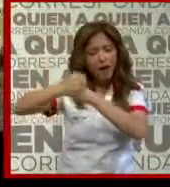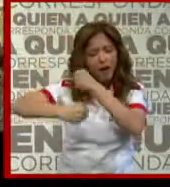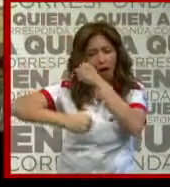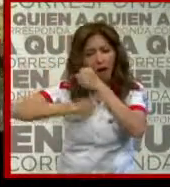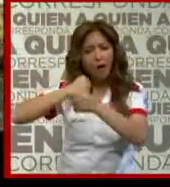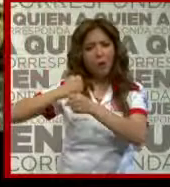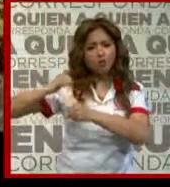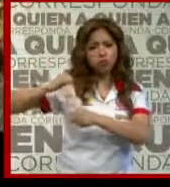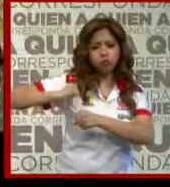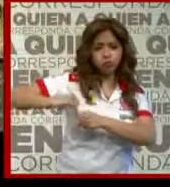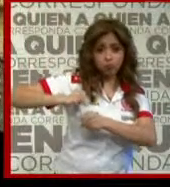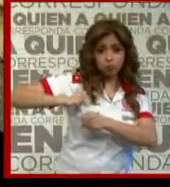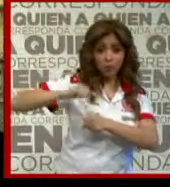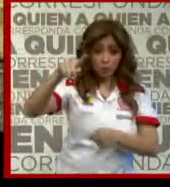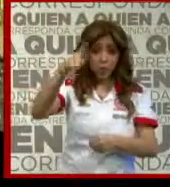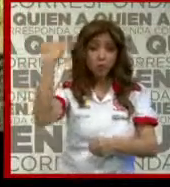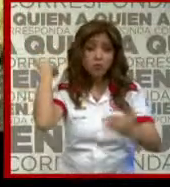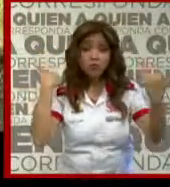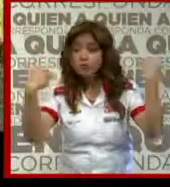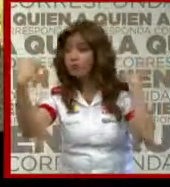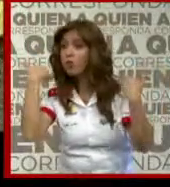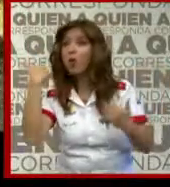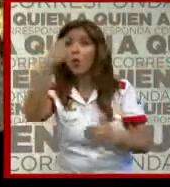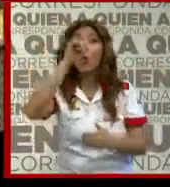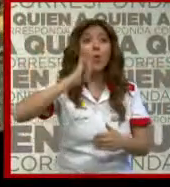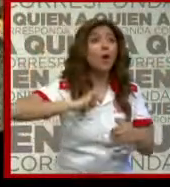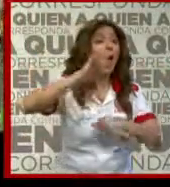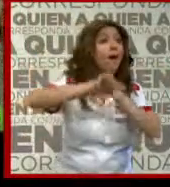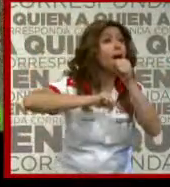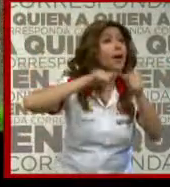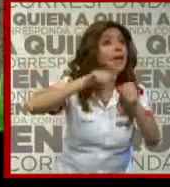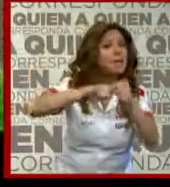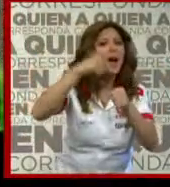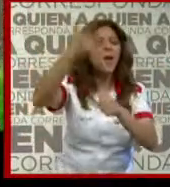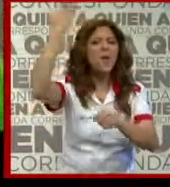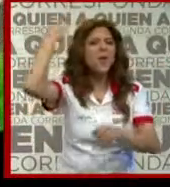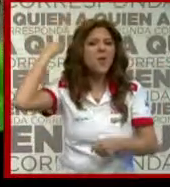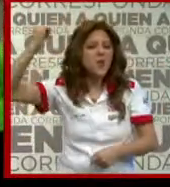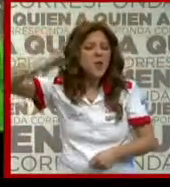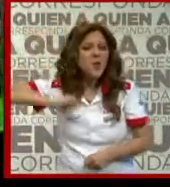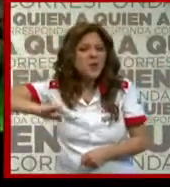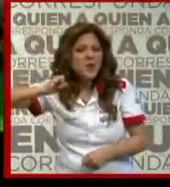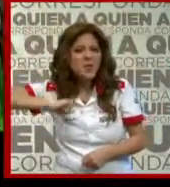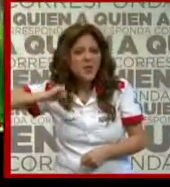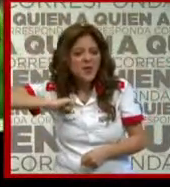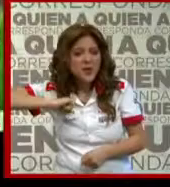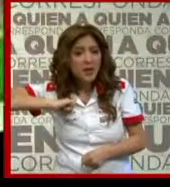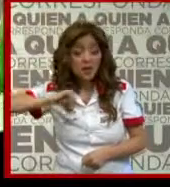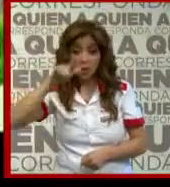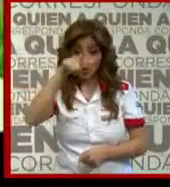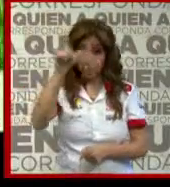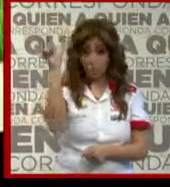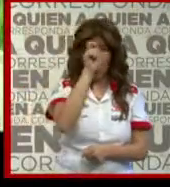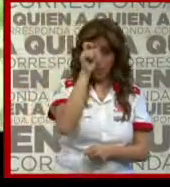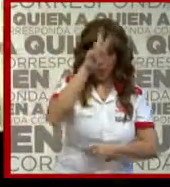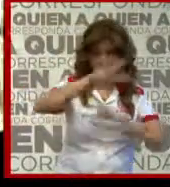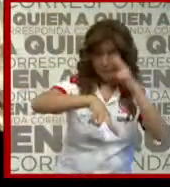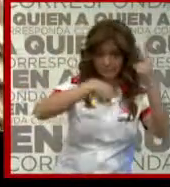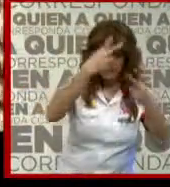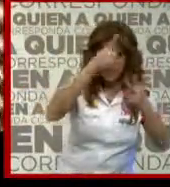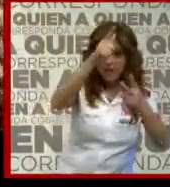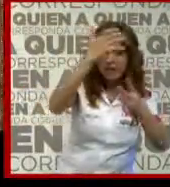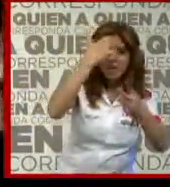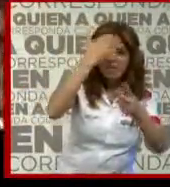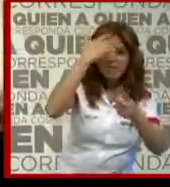El recorrido por el Dino Parque te hará vivir y sentir cómo era la vida de los dinosaurios. Además, tendrás la oportunidad de conocer